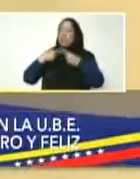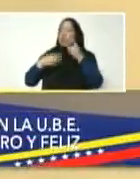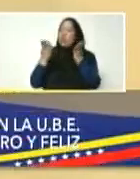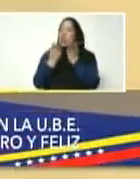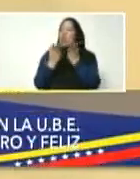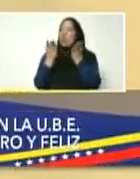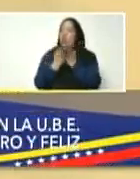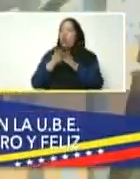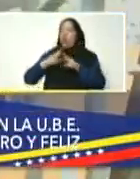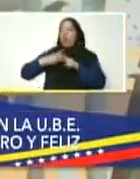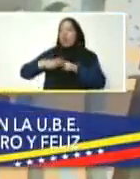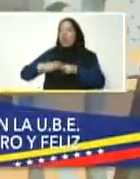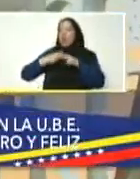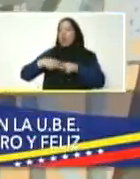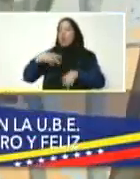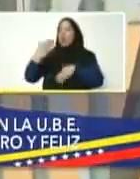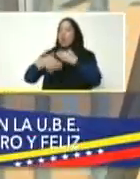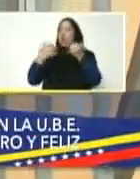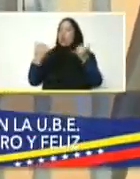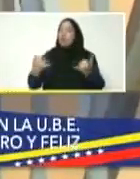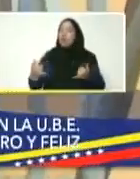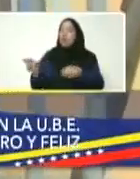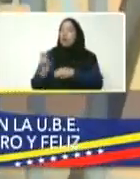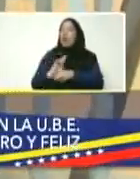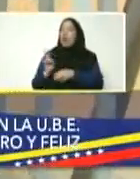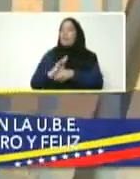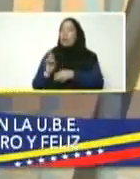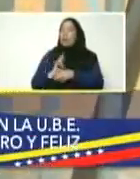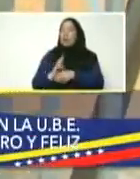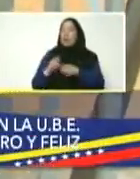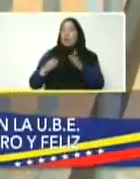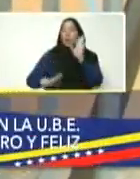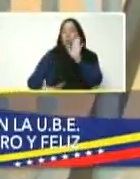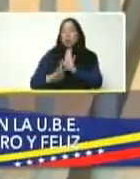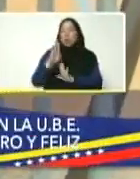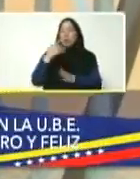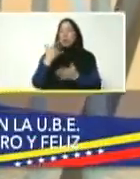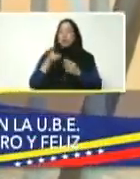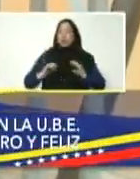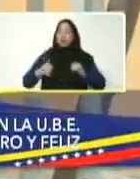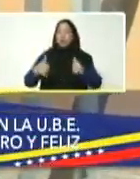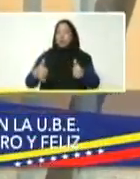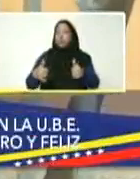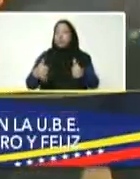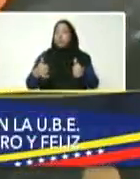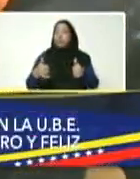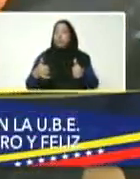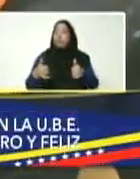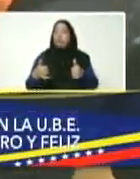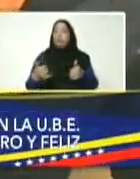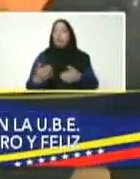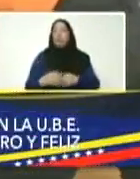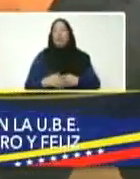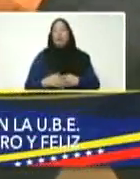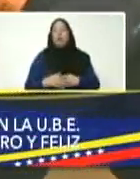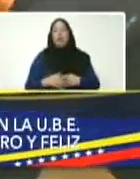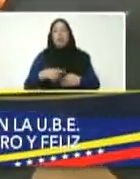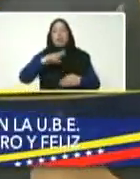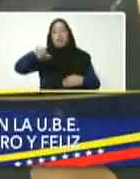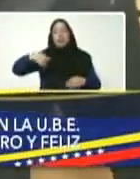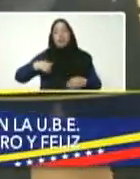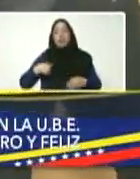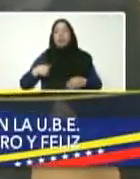escuela taller para así de esta manera darle velocidad y seguir empujando esa gran iniciativa tuya, gran iniciativa suya, mi